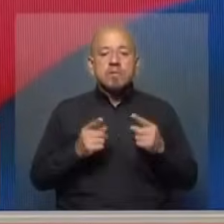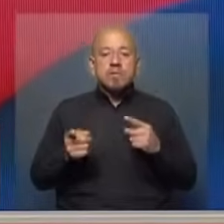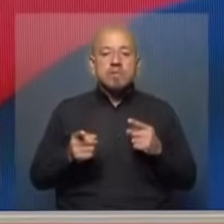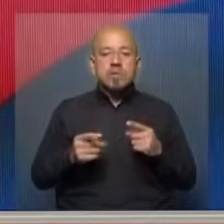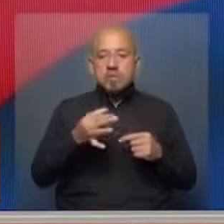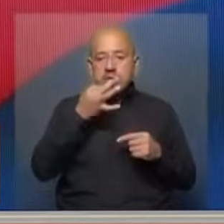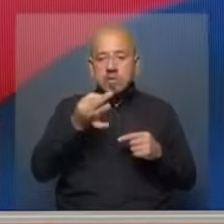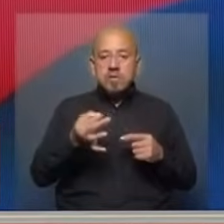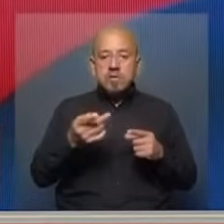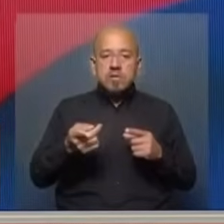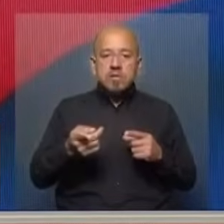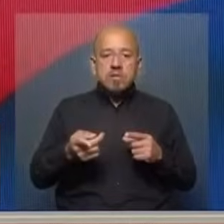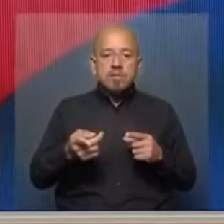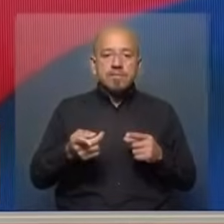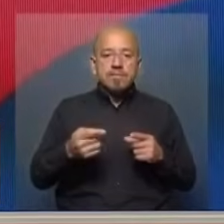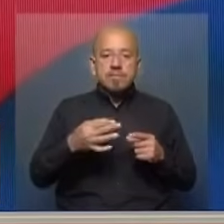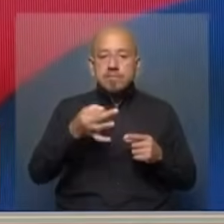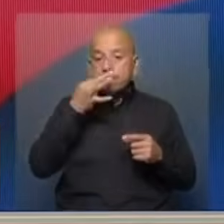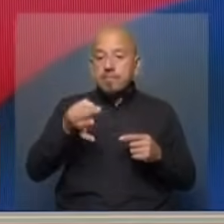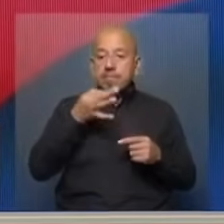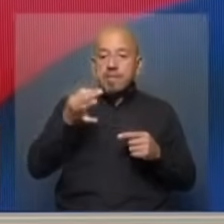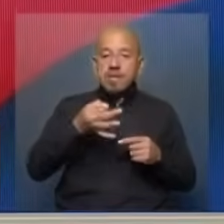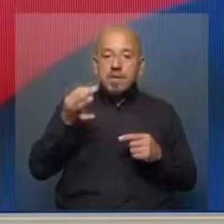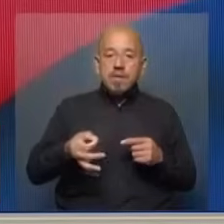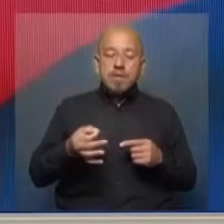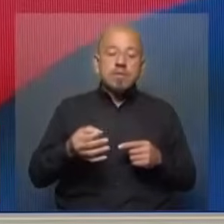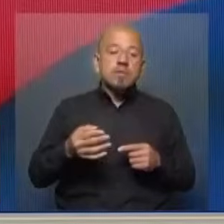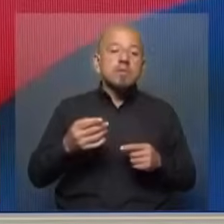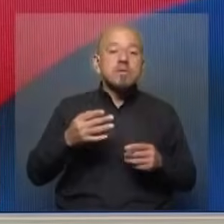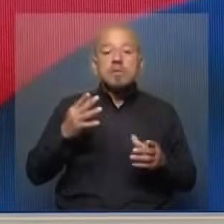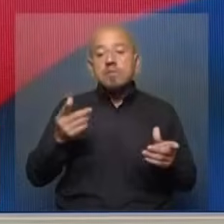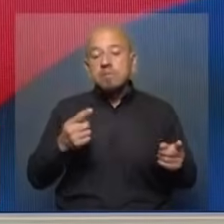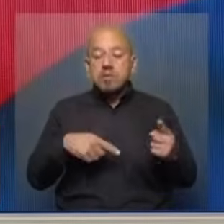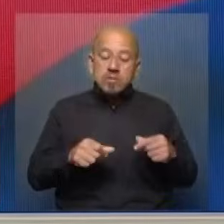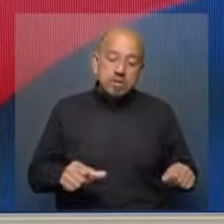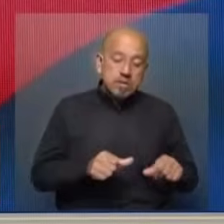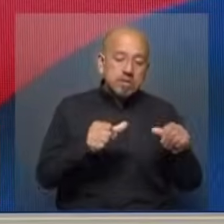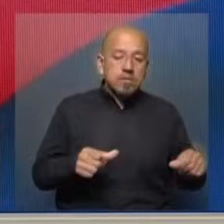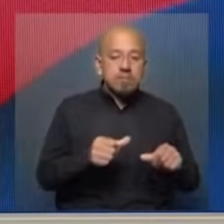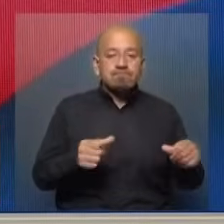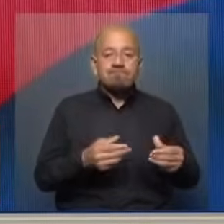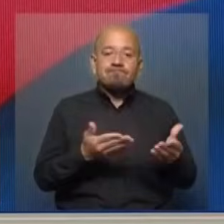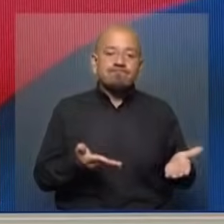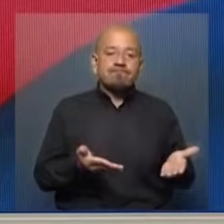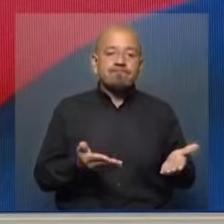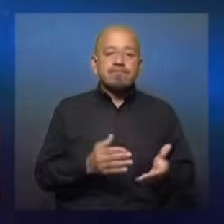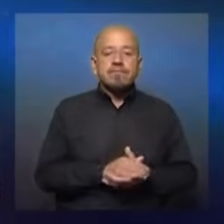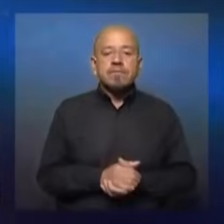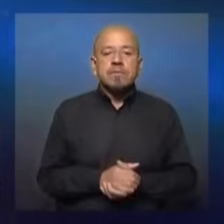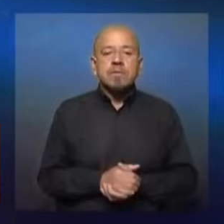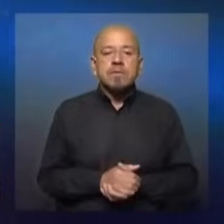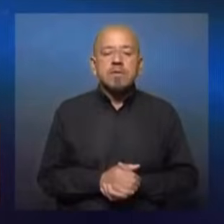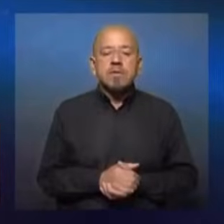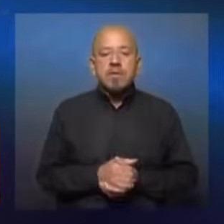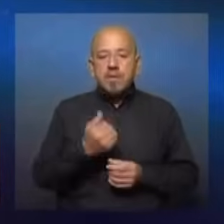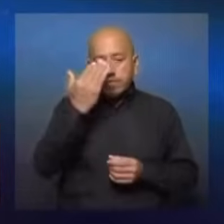Dicen bien, sí. Hacen, diciendo son buenos, haciendo. ¿Y el Frente Amplio en